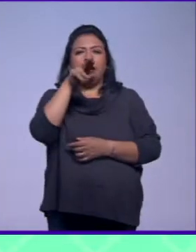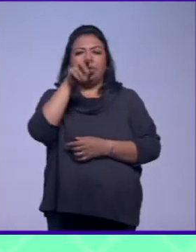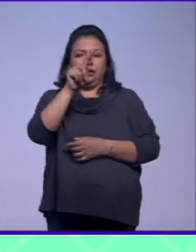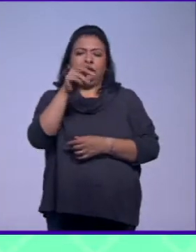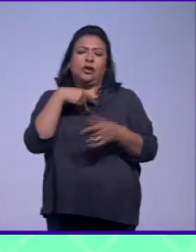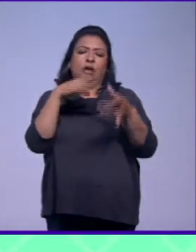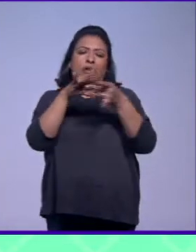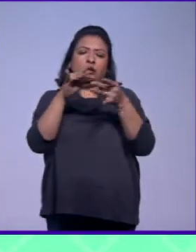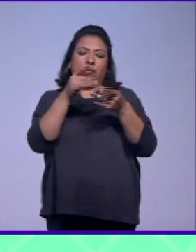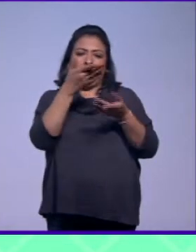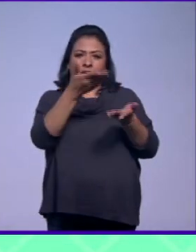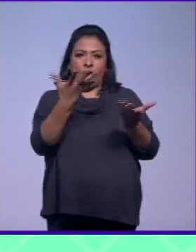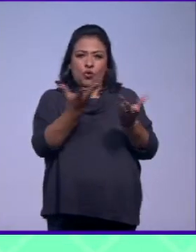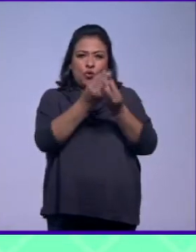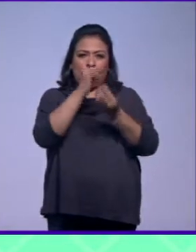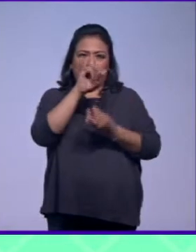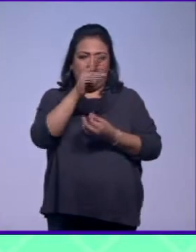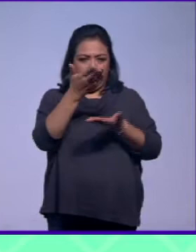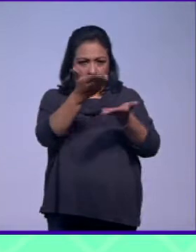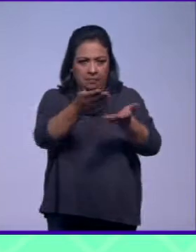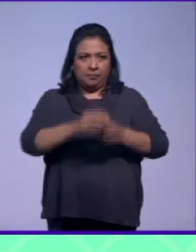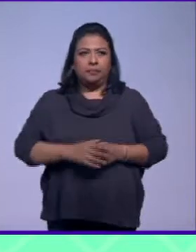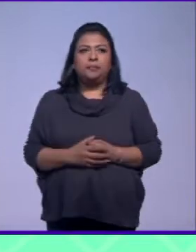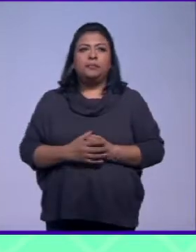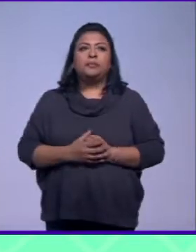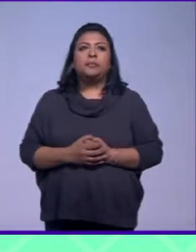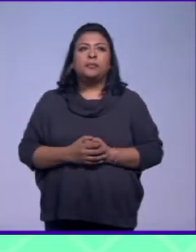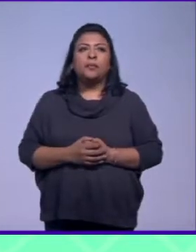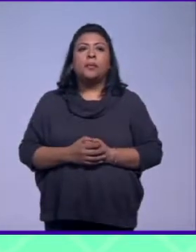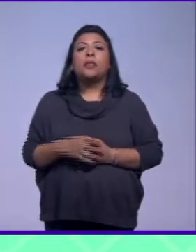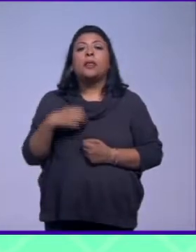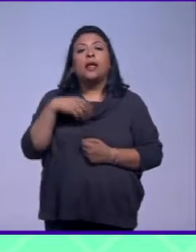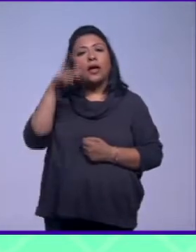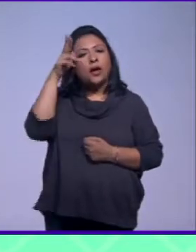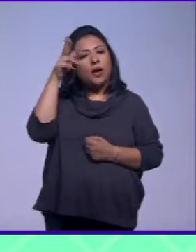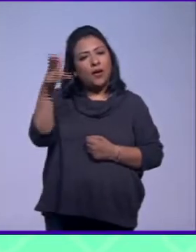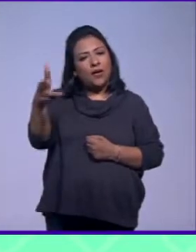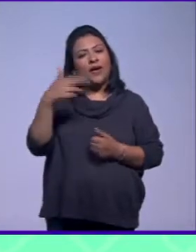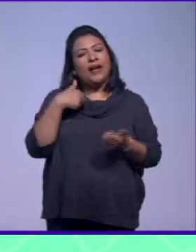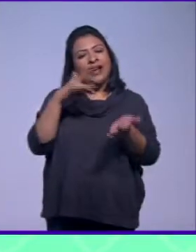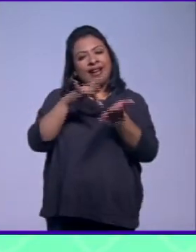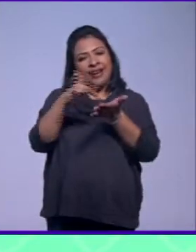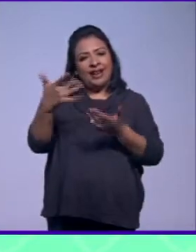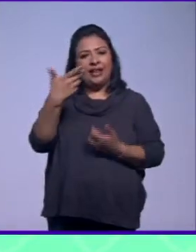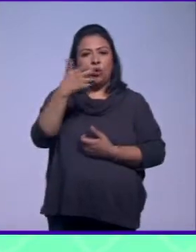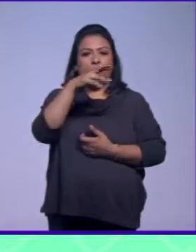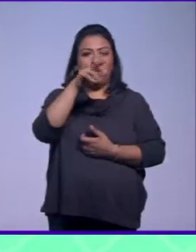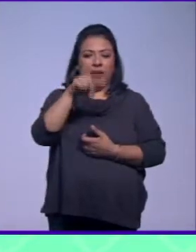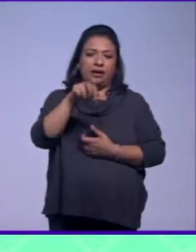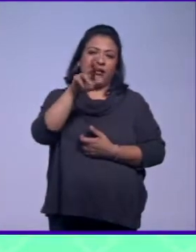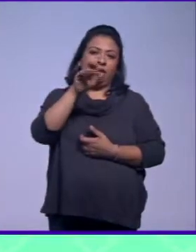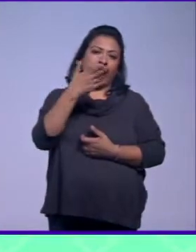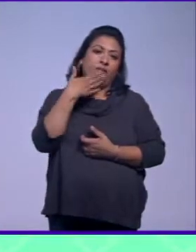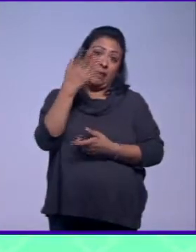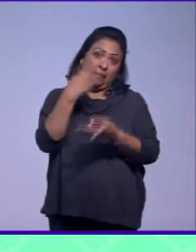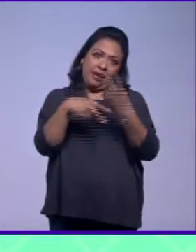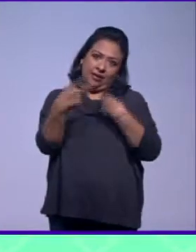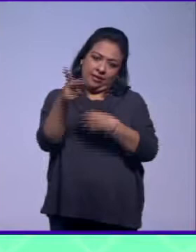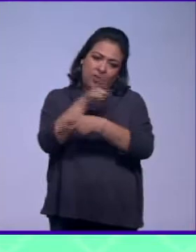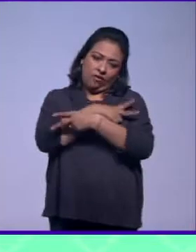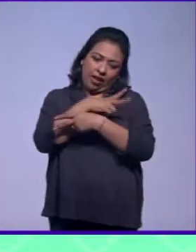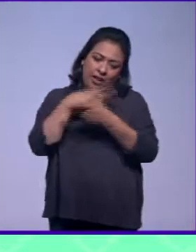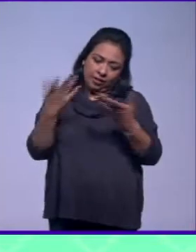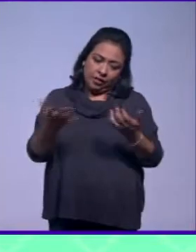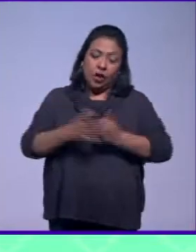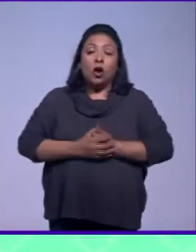propósito con irma vamos contigo qué tal muchas gracias rehmán sin rafa bienvenido de tus vacaciones